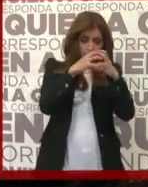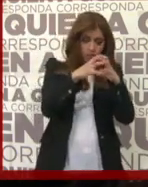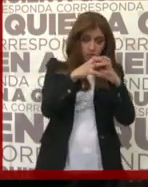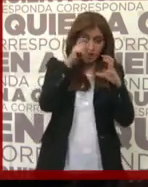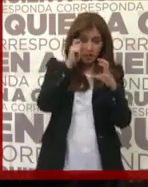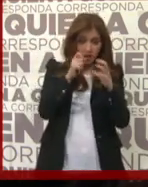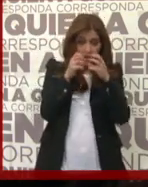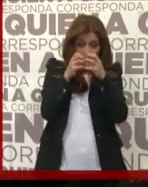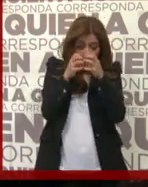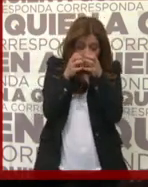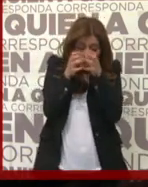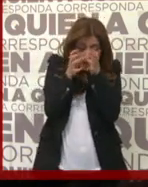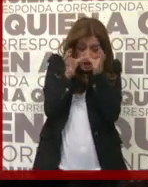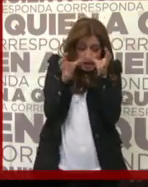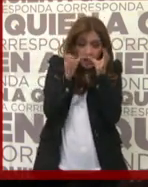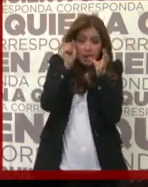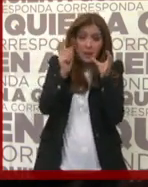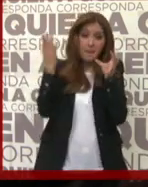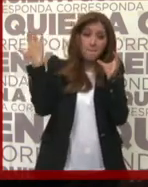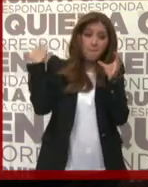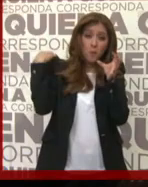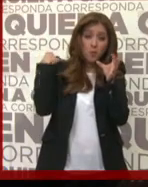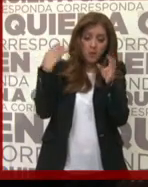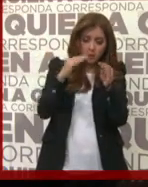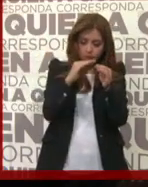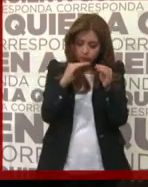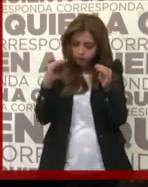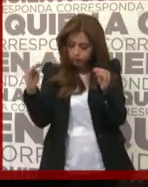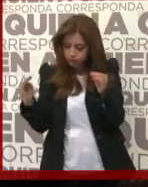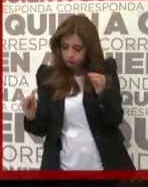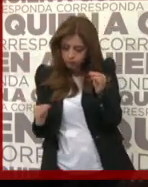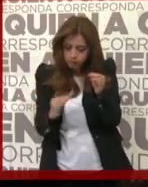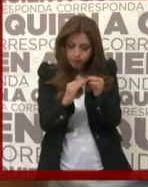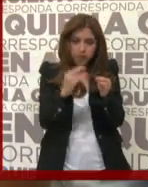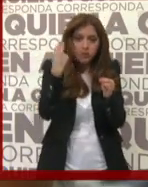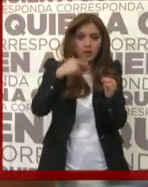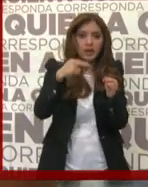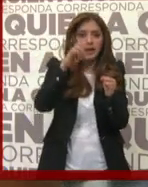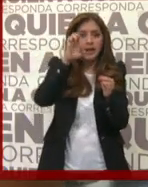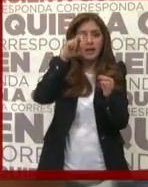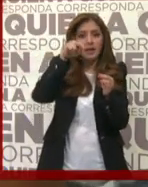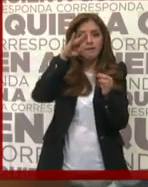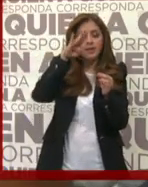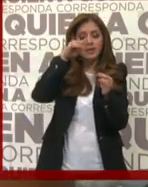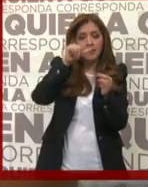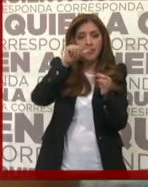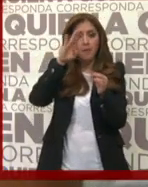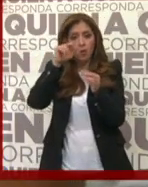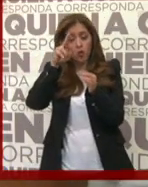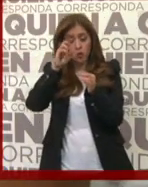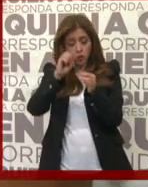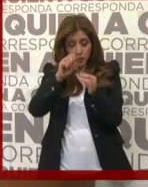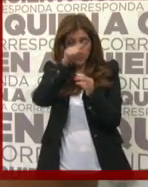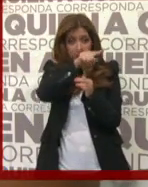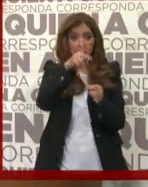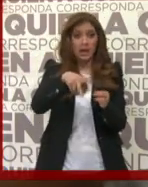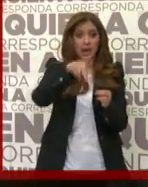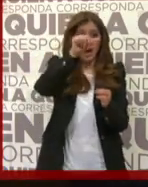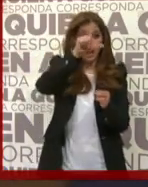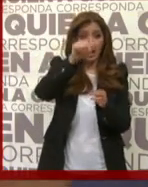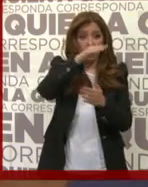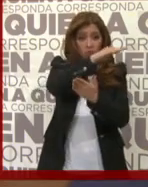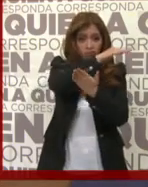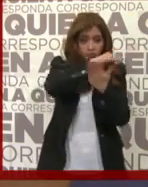que ocupa hasta un tercio de un pulmón, a eso se le llama enfisema buloso. Carla pierde una parte de ambos